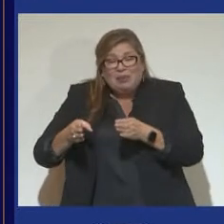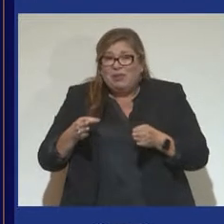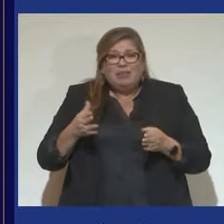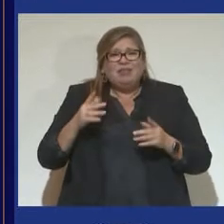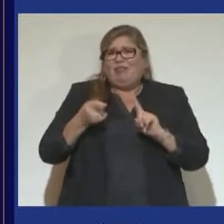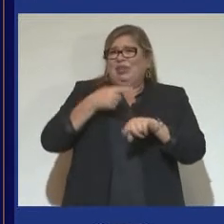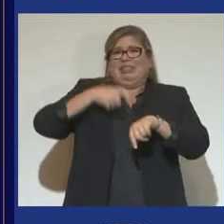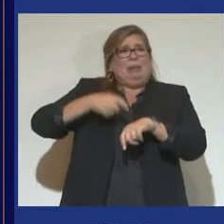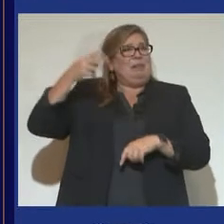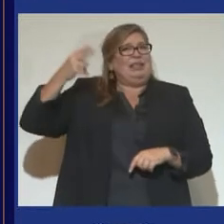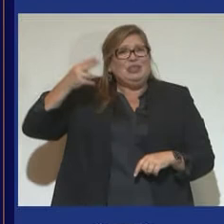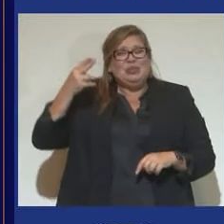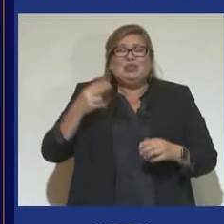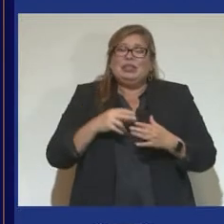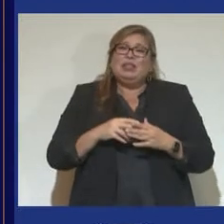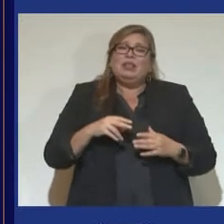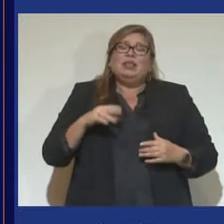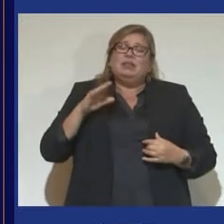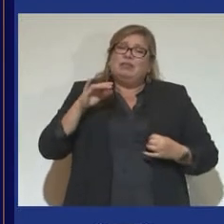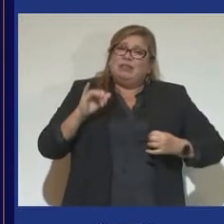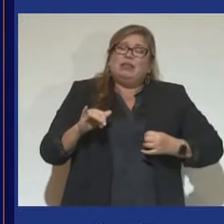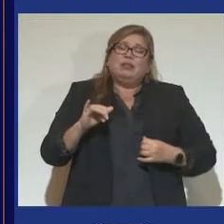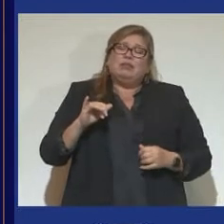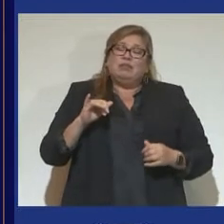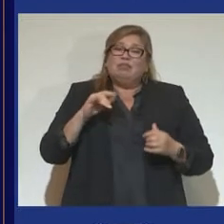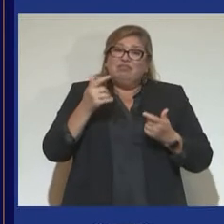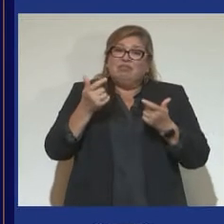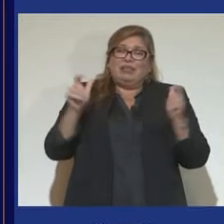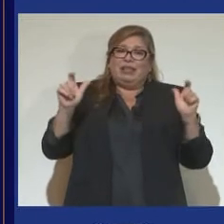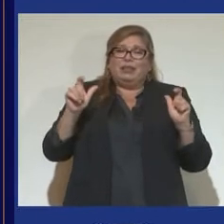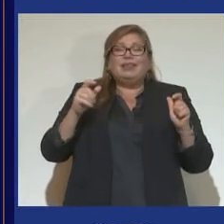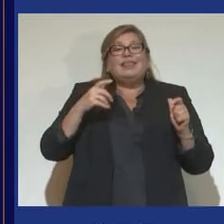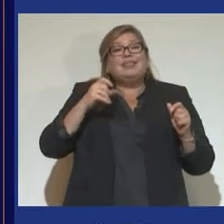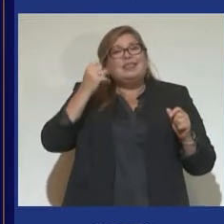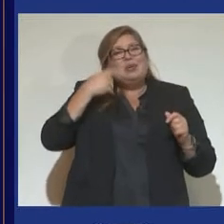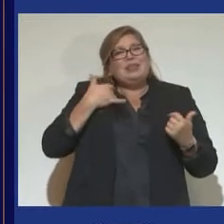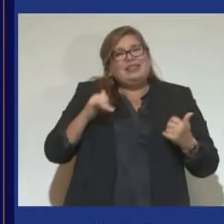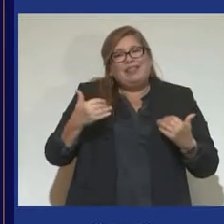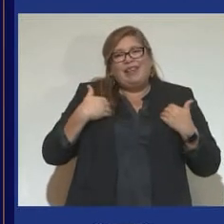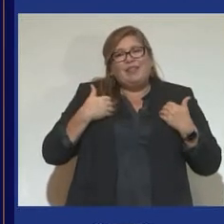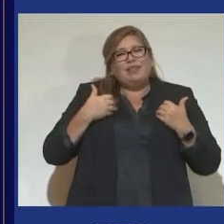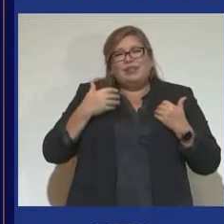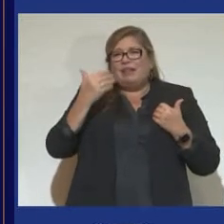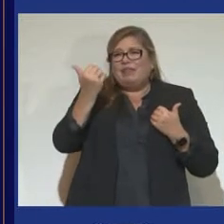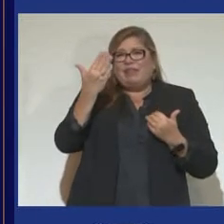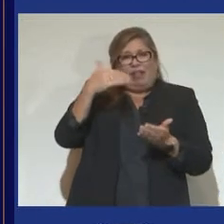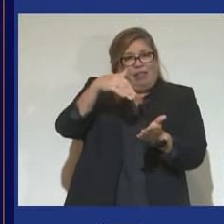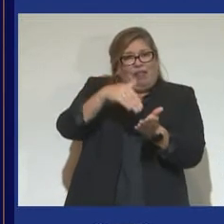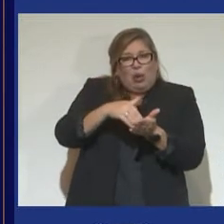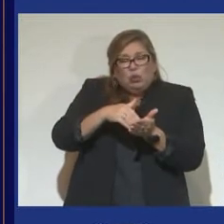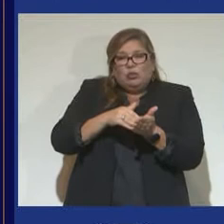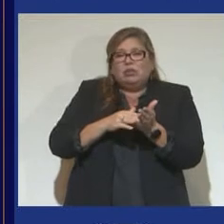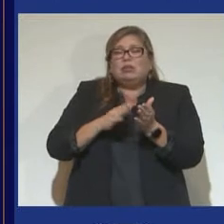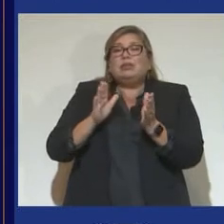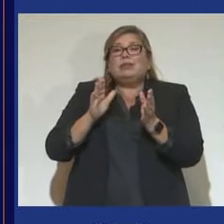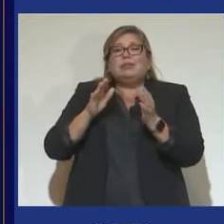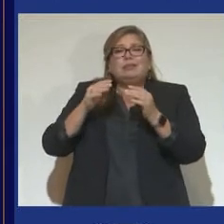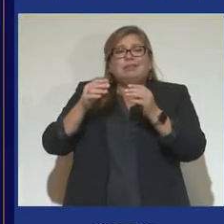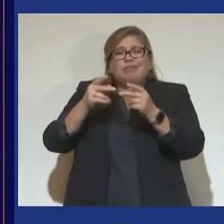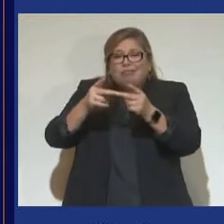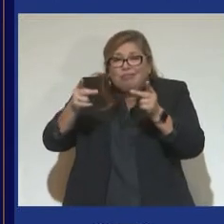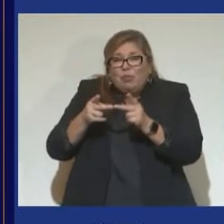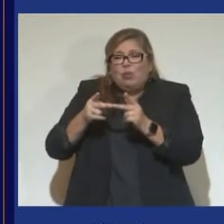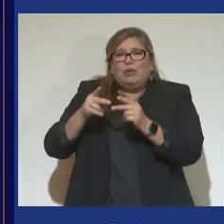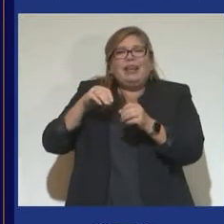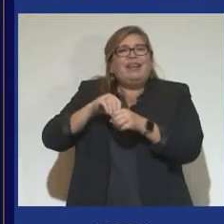sé que no son 123 mil personas pero significativos 23 mil y todavía tenemos casi 15.000 unidades de